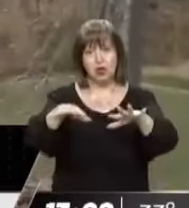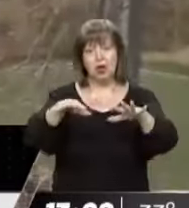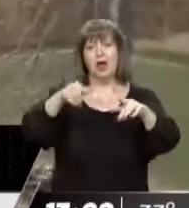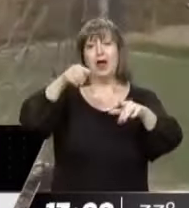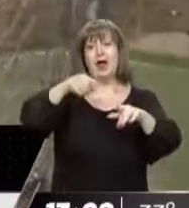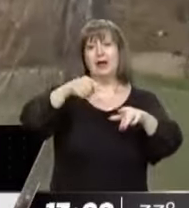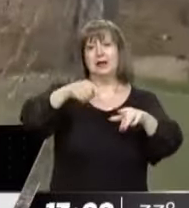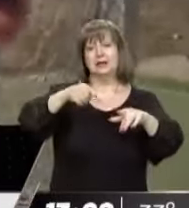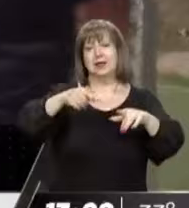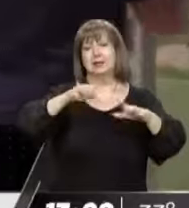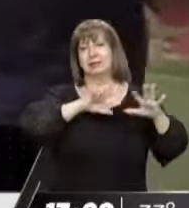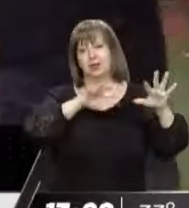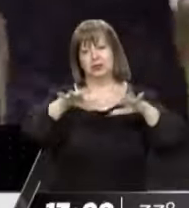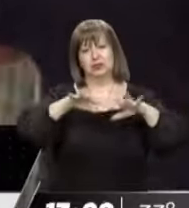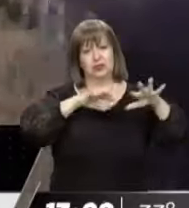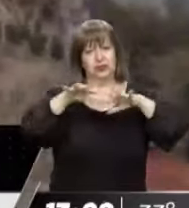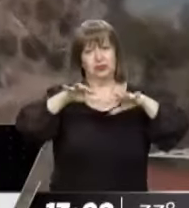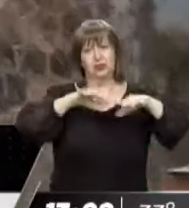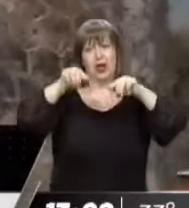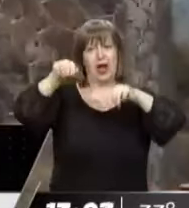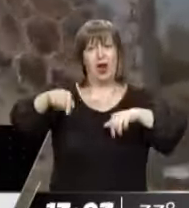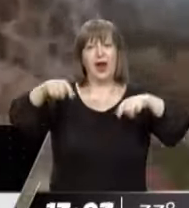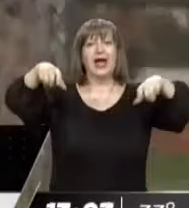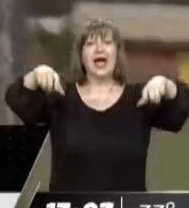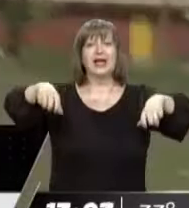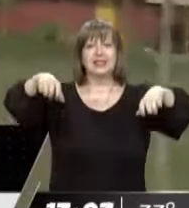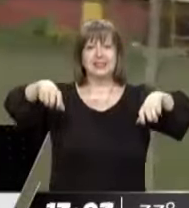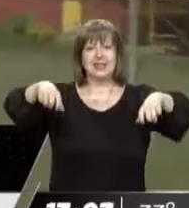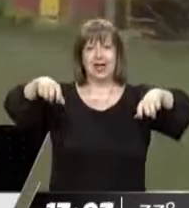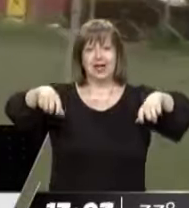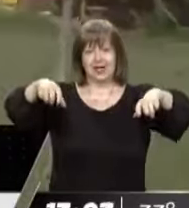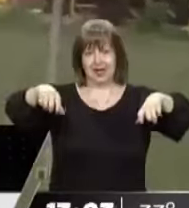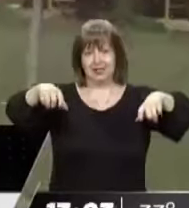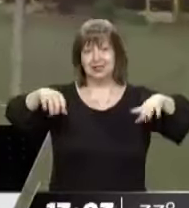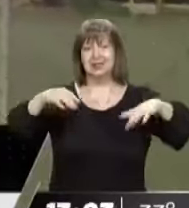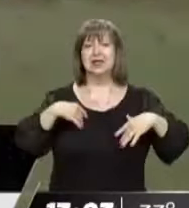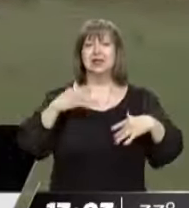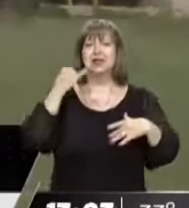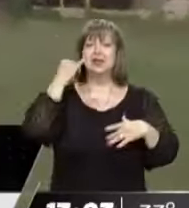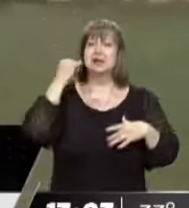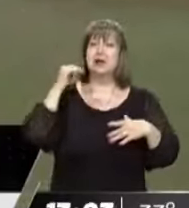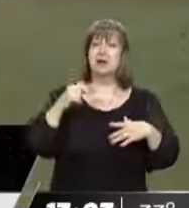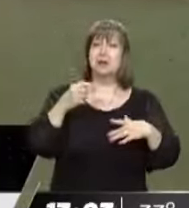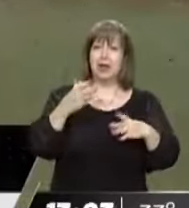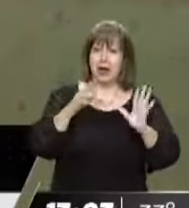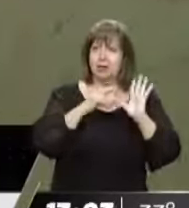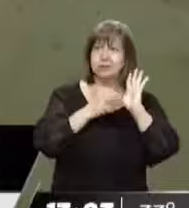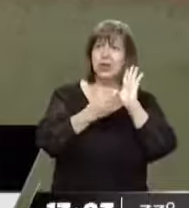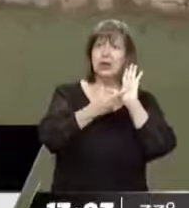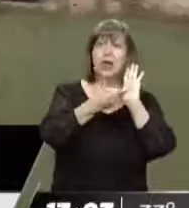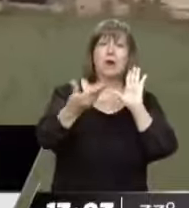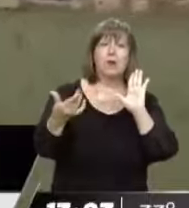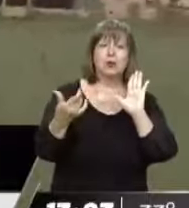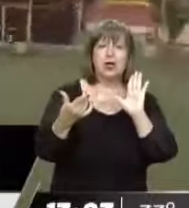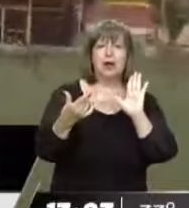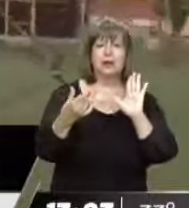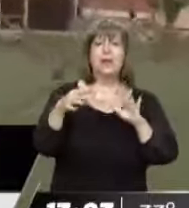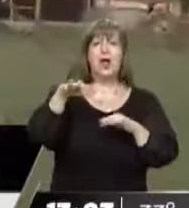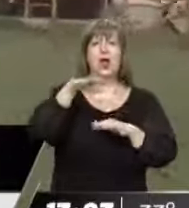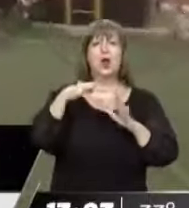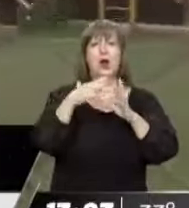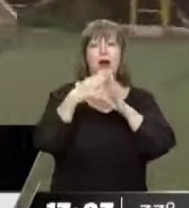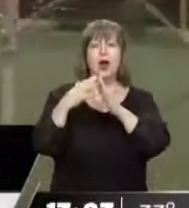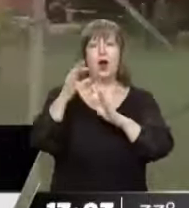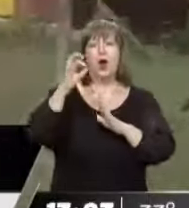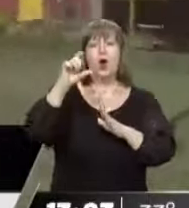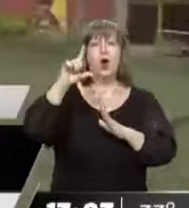gran reconstrucción. Pero fíjate, y Gerardo te va a mostrar cómo el fuego, hasta dónde llegó el fuego. El Olivar es una de las zonas